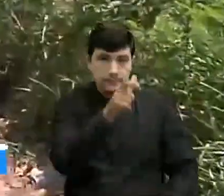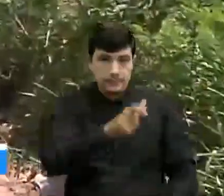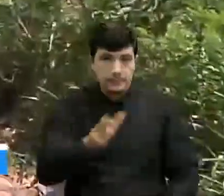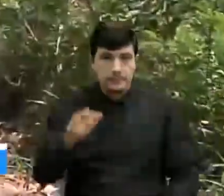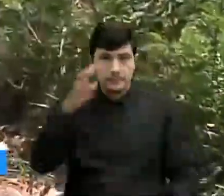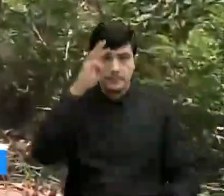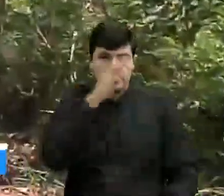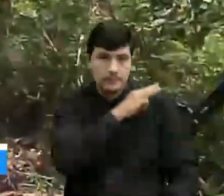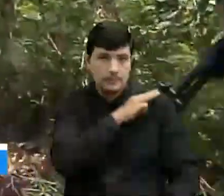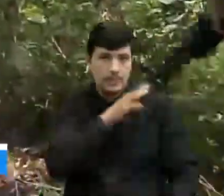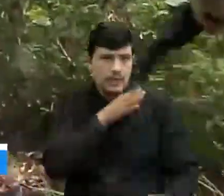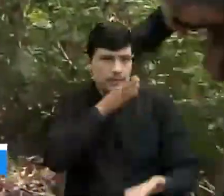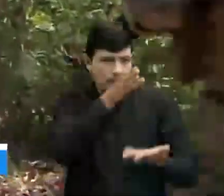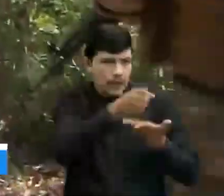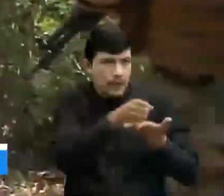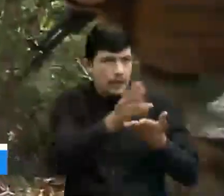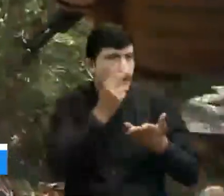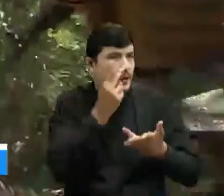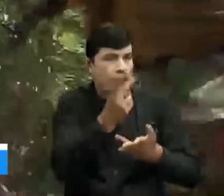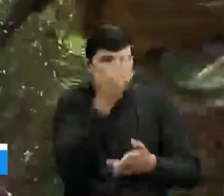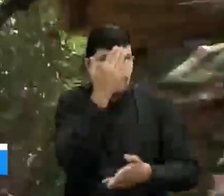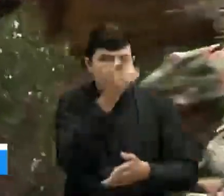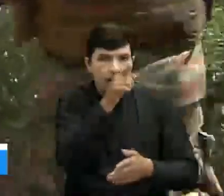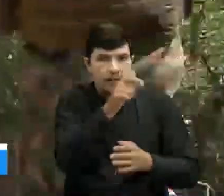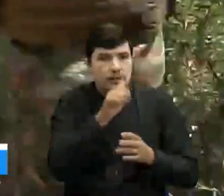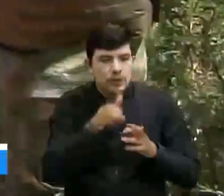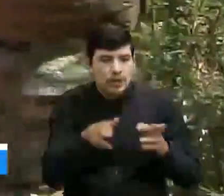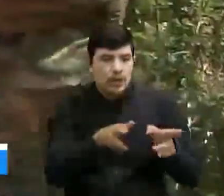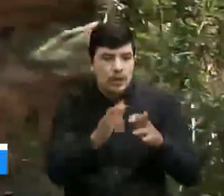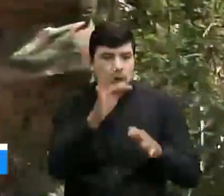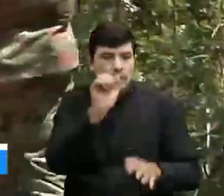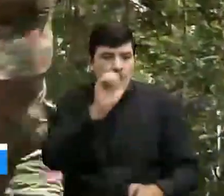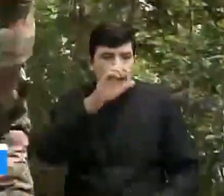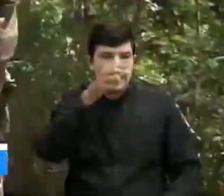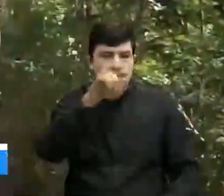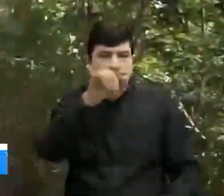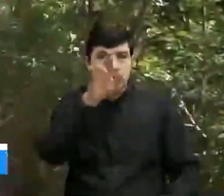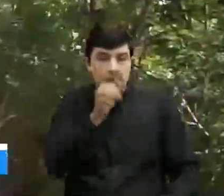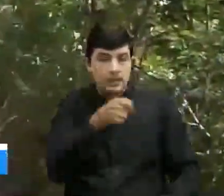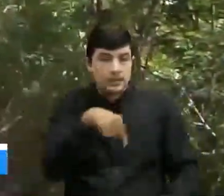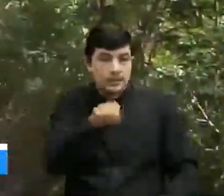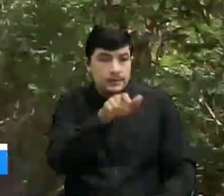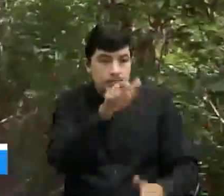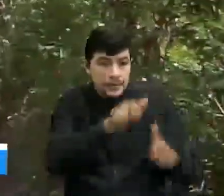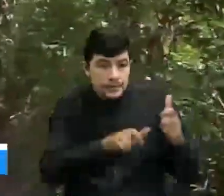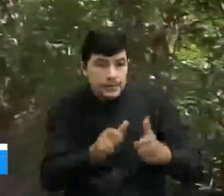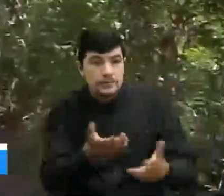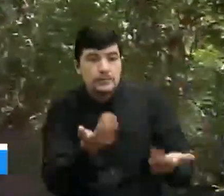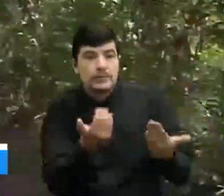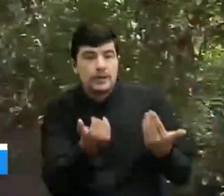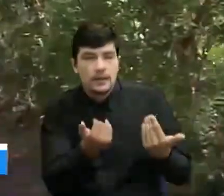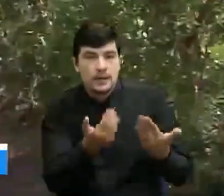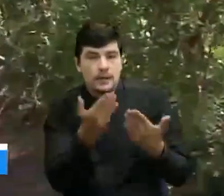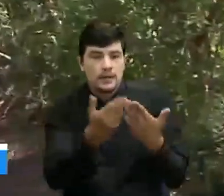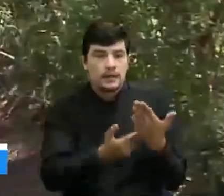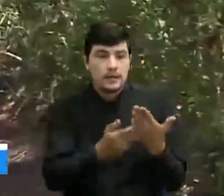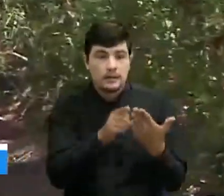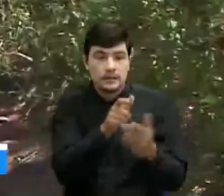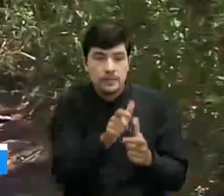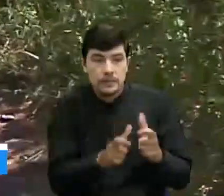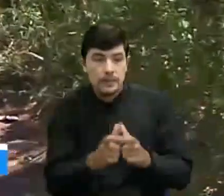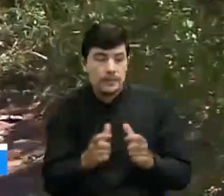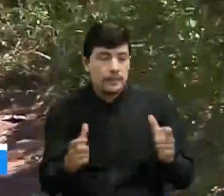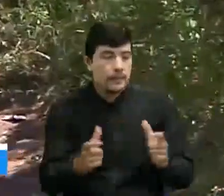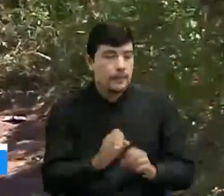hacia el fondo en donde se encuentra el río Táchira. Allí abordan a las personas, piden documentos. La persona que es